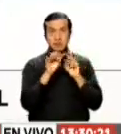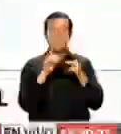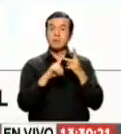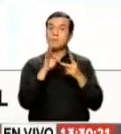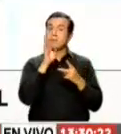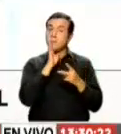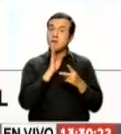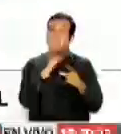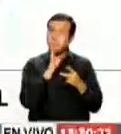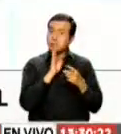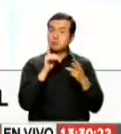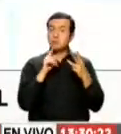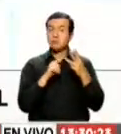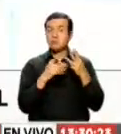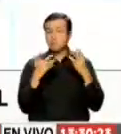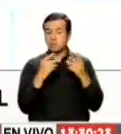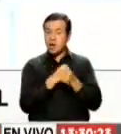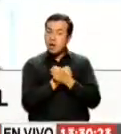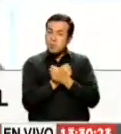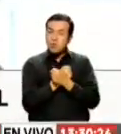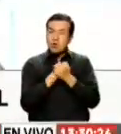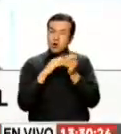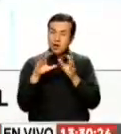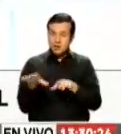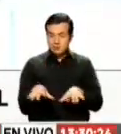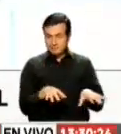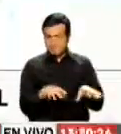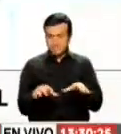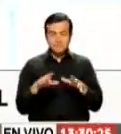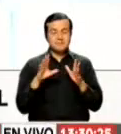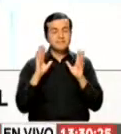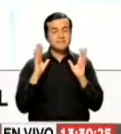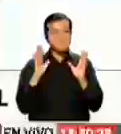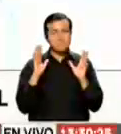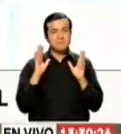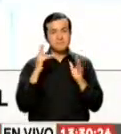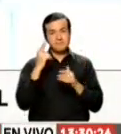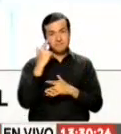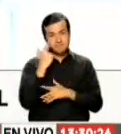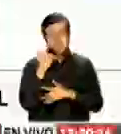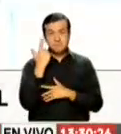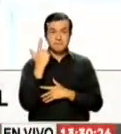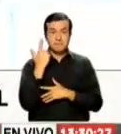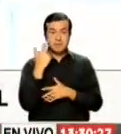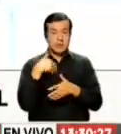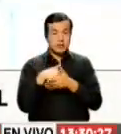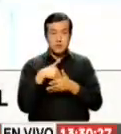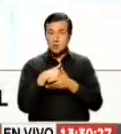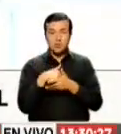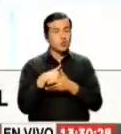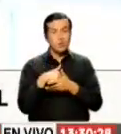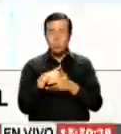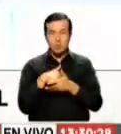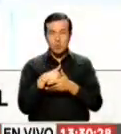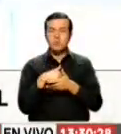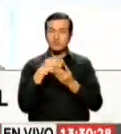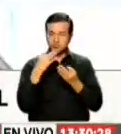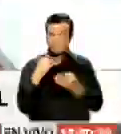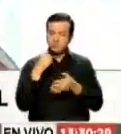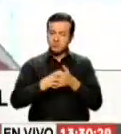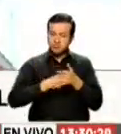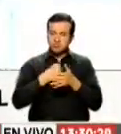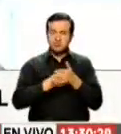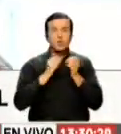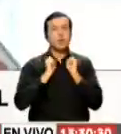paciencia, ponerle un toque de amor a lo que tú haces, aún con una condición que no es un límite. Simplemente uno tiene que tratar de